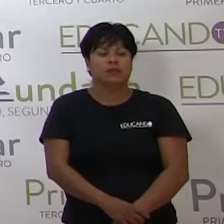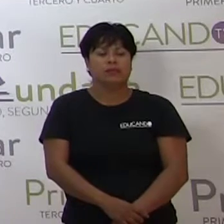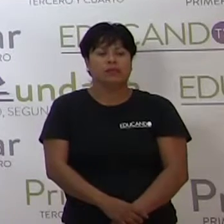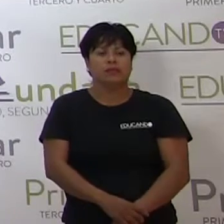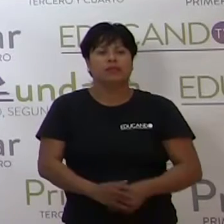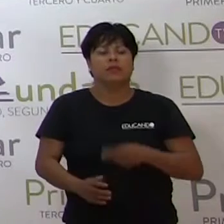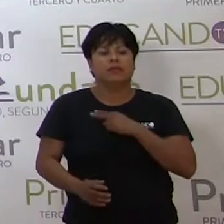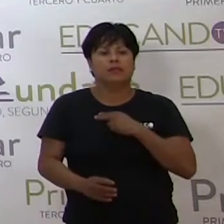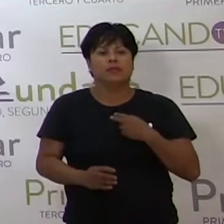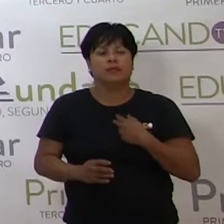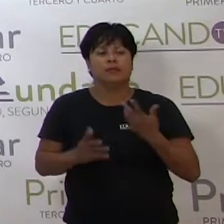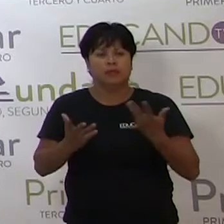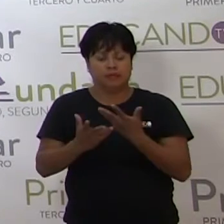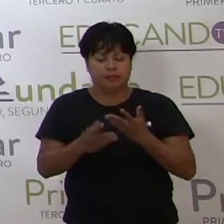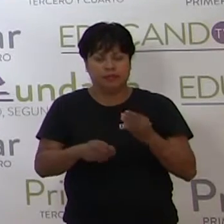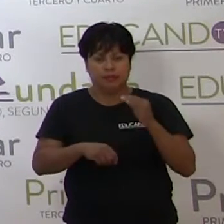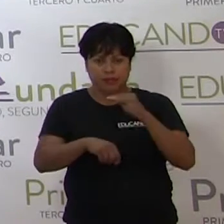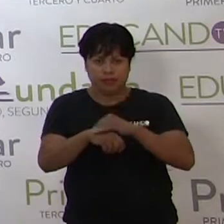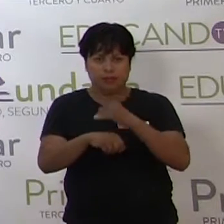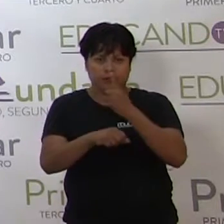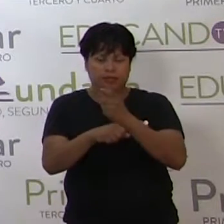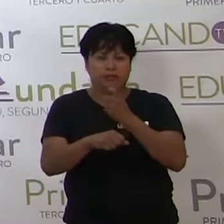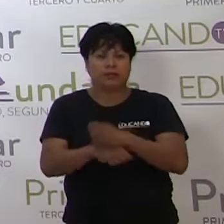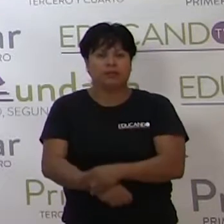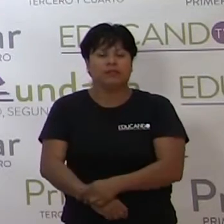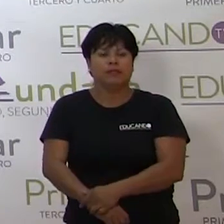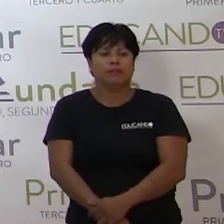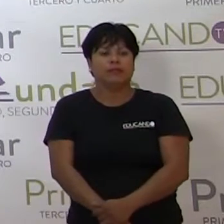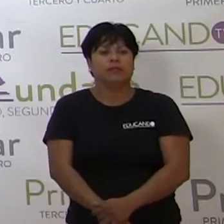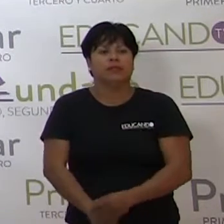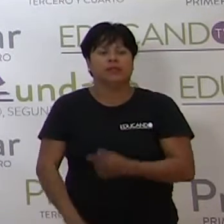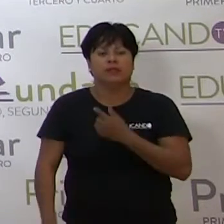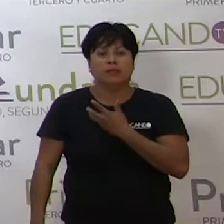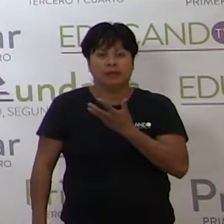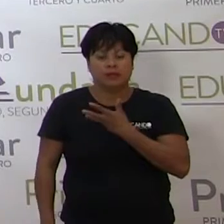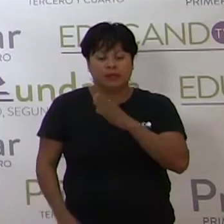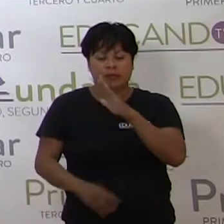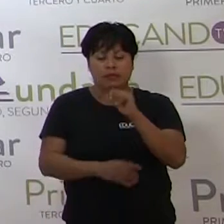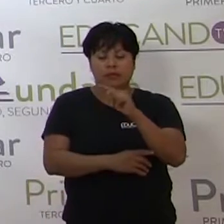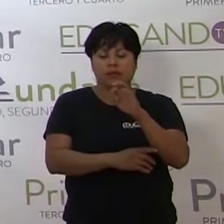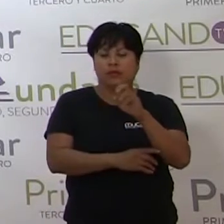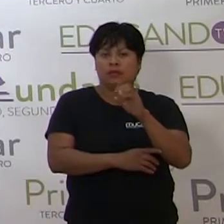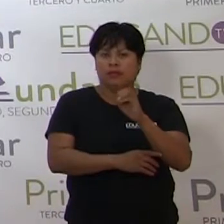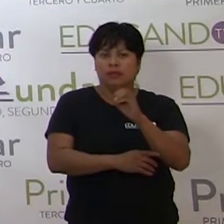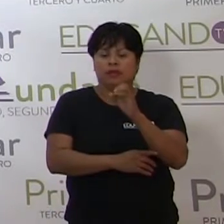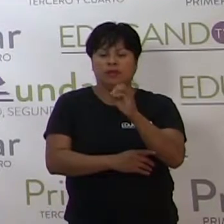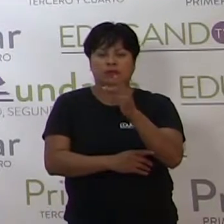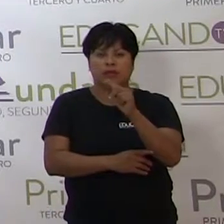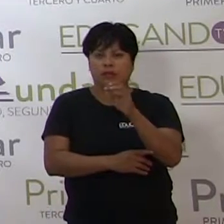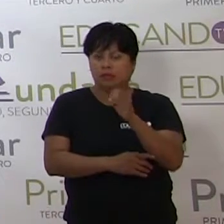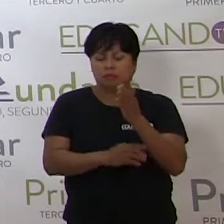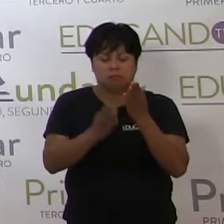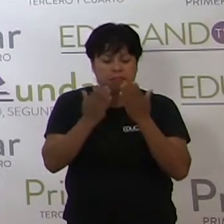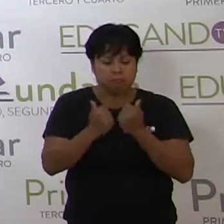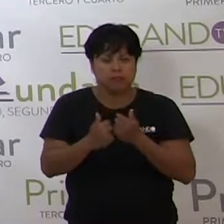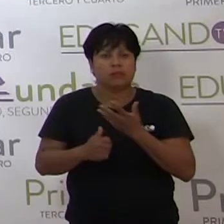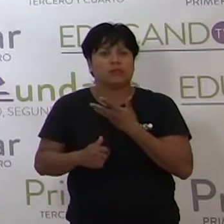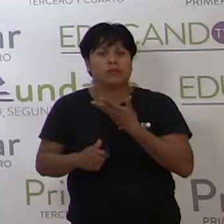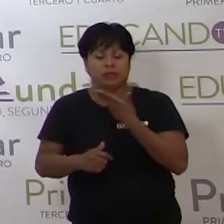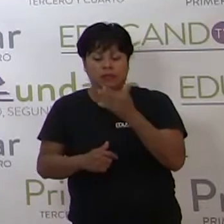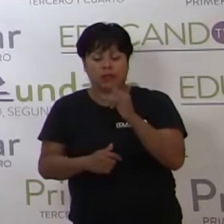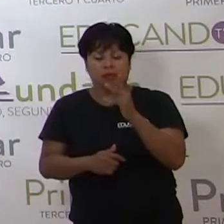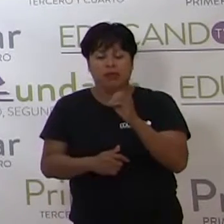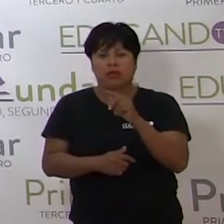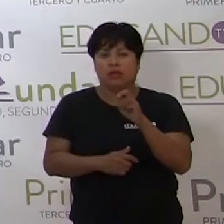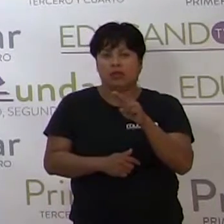Vamos a aplicar el primero. ¿Tengo cateto opuesto? No tengo. ¿Tengo